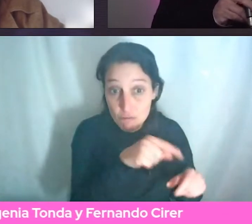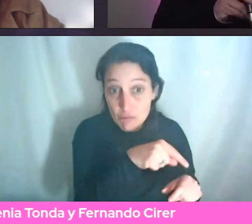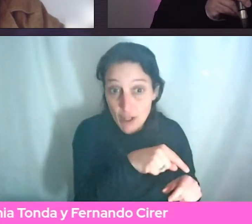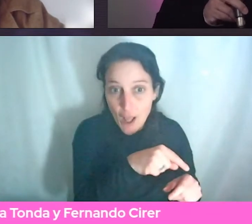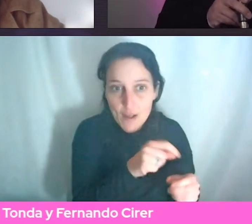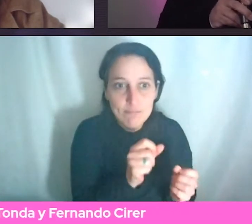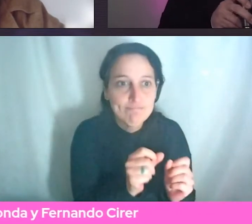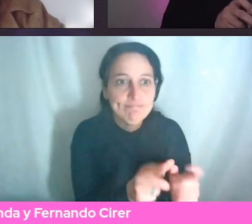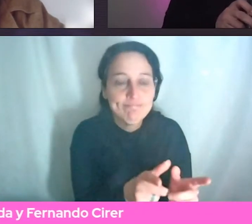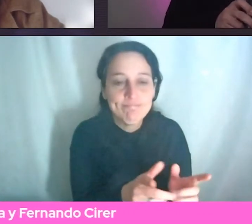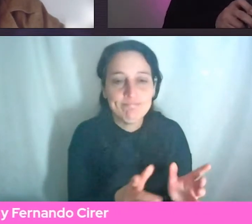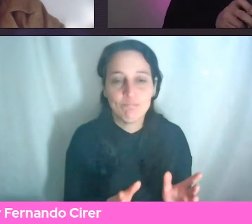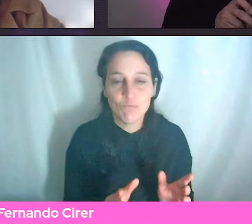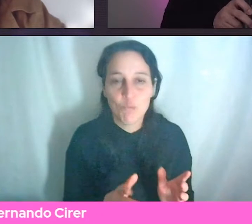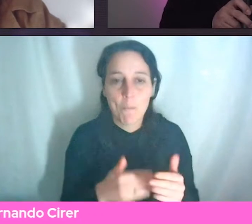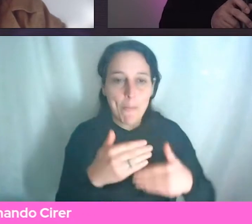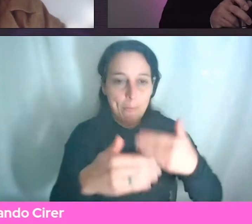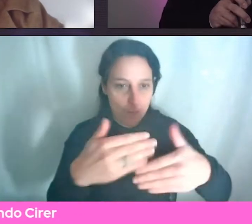puedo contar, por ejemplo,